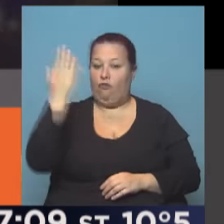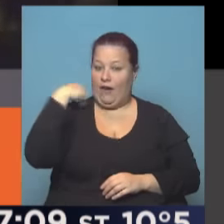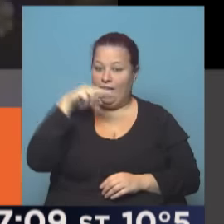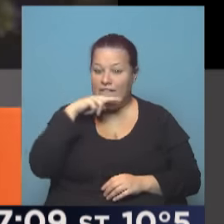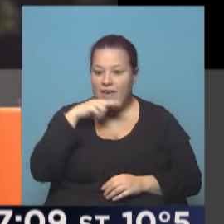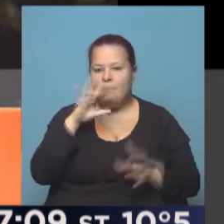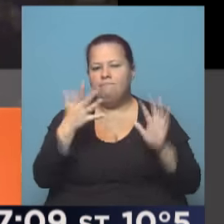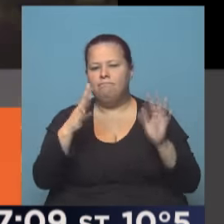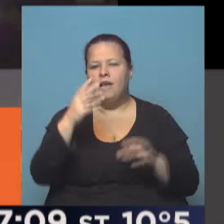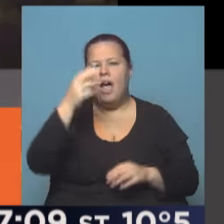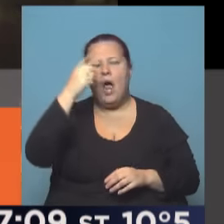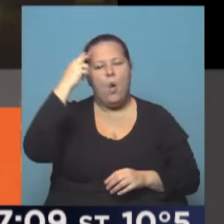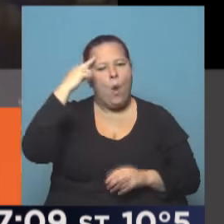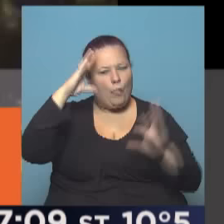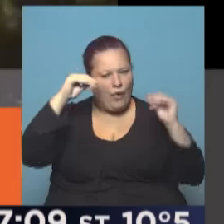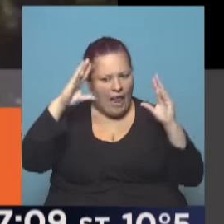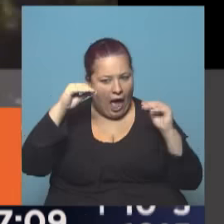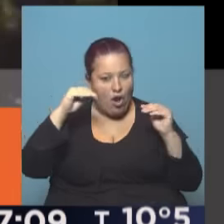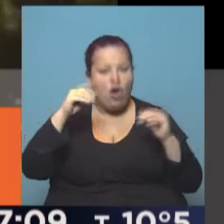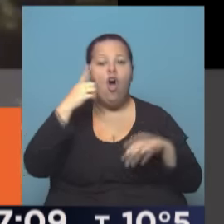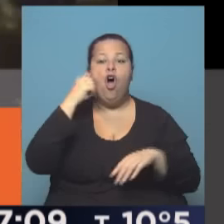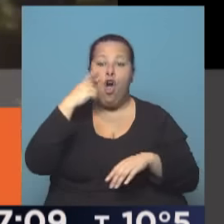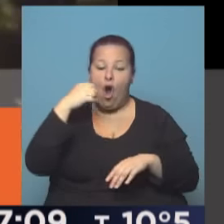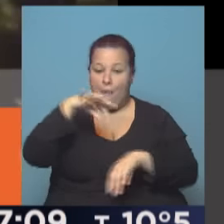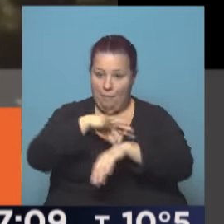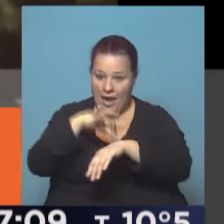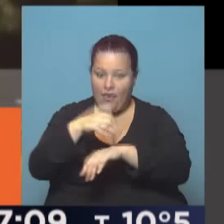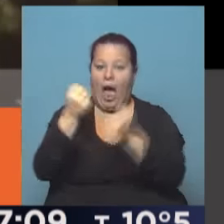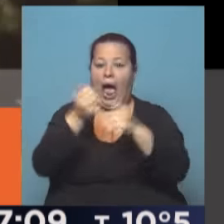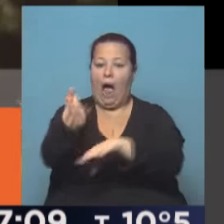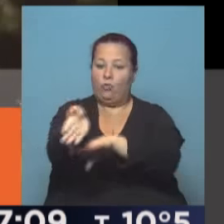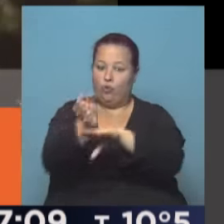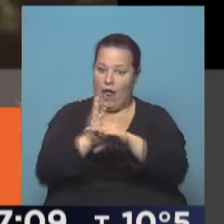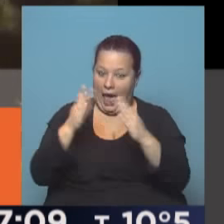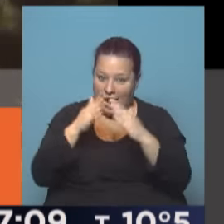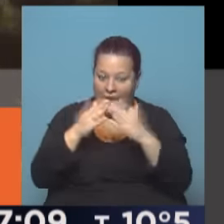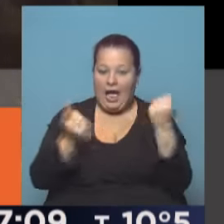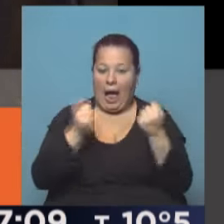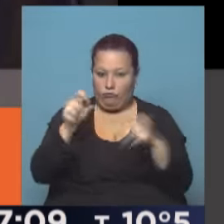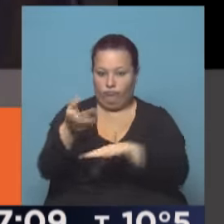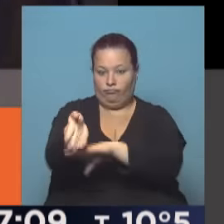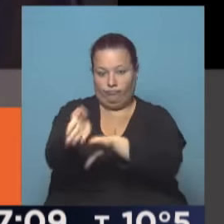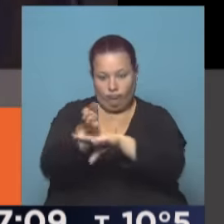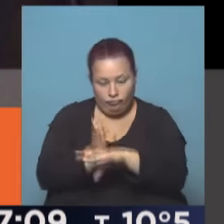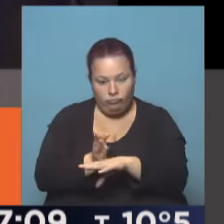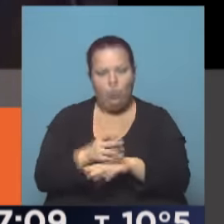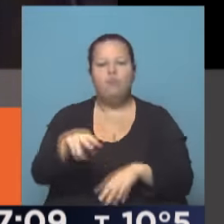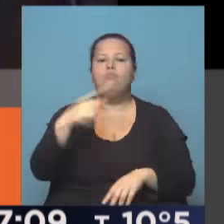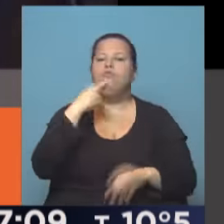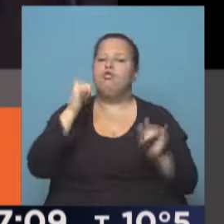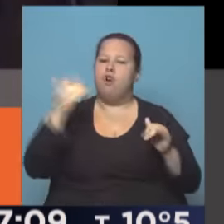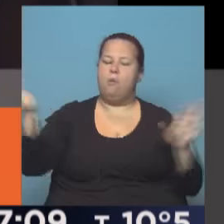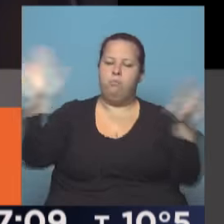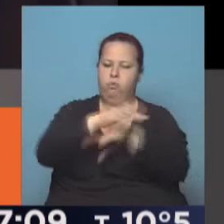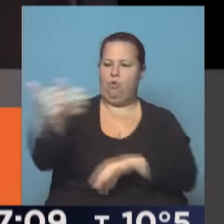pasado alrededor de las 21 horas cuando Lino Villar cataldo estaba saliendo de su vivienda a bordo de su auto cuando un joven armado lo